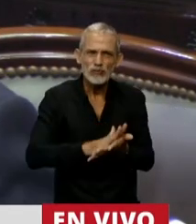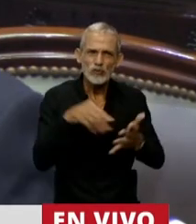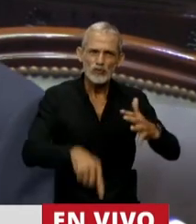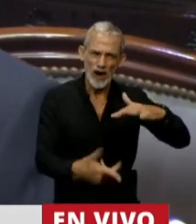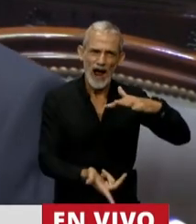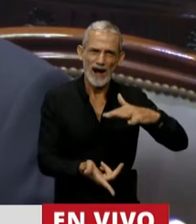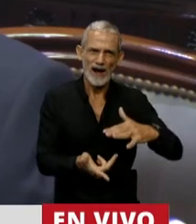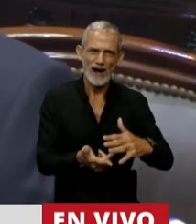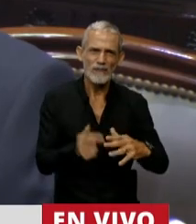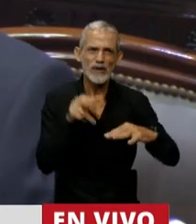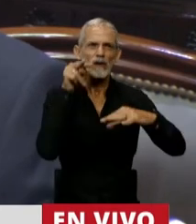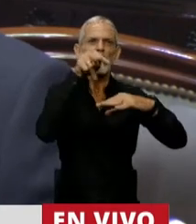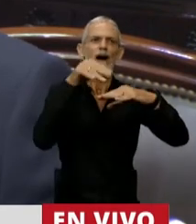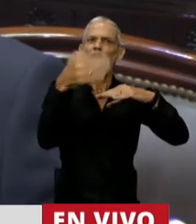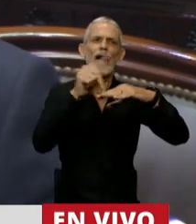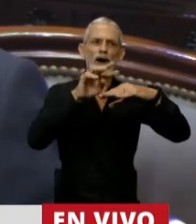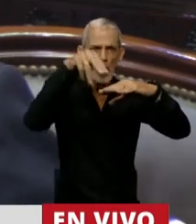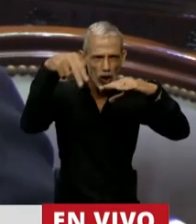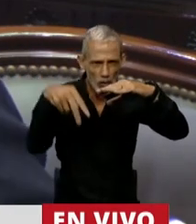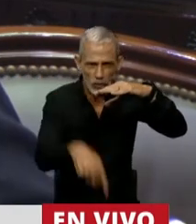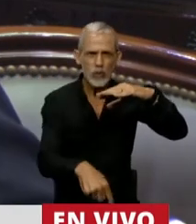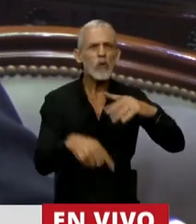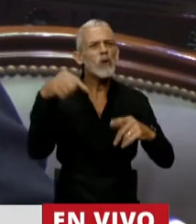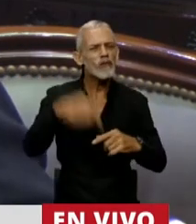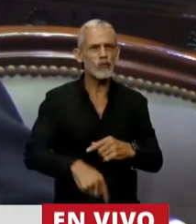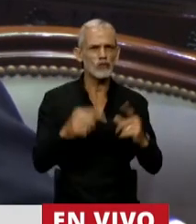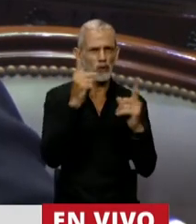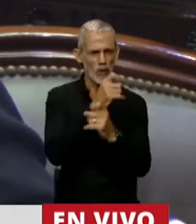es imposible no acordarse